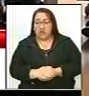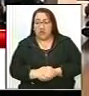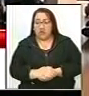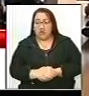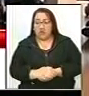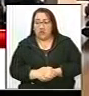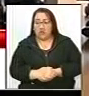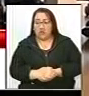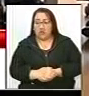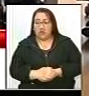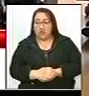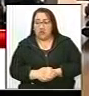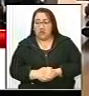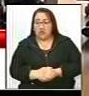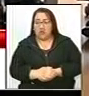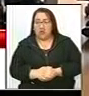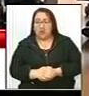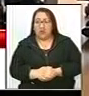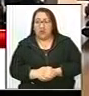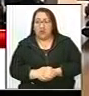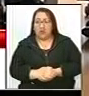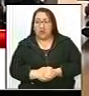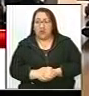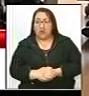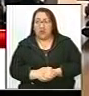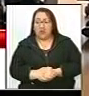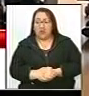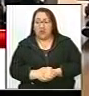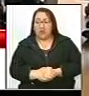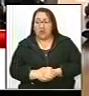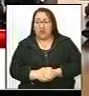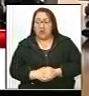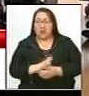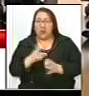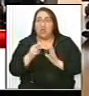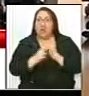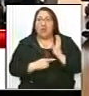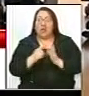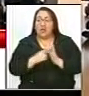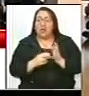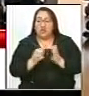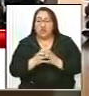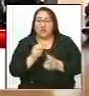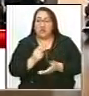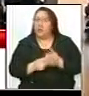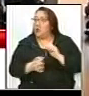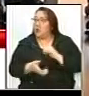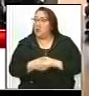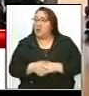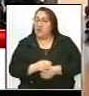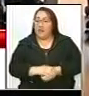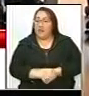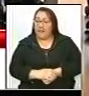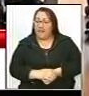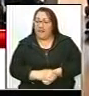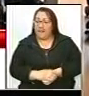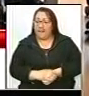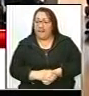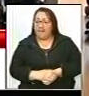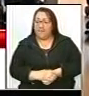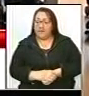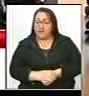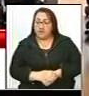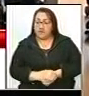soluciones? ¿O es obligatoriamente un nuevo concurso? Si no hay reglas, si las reglas las hacen a través del convenio marco.